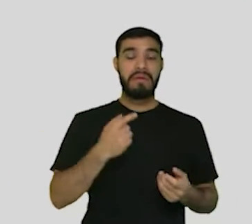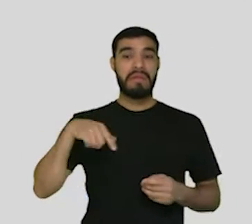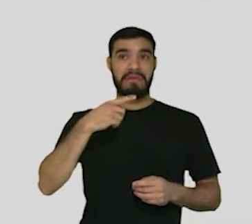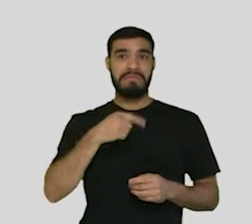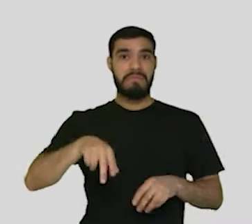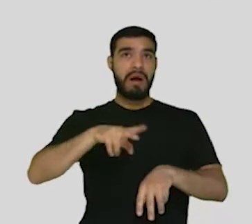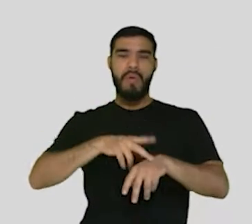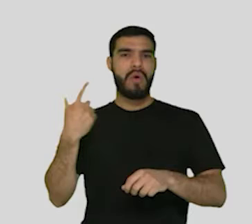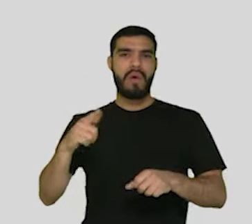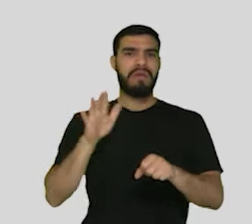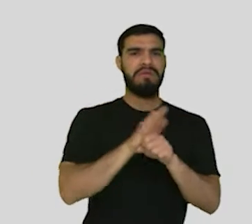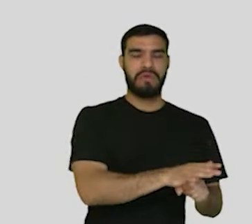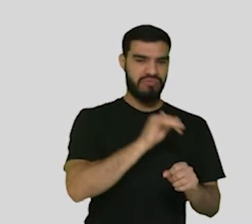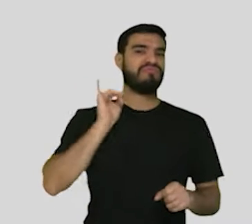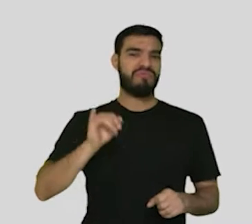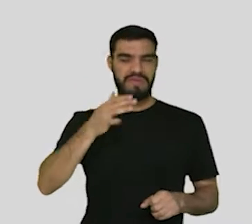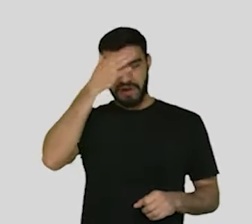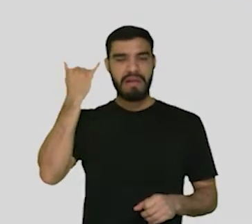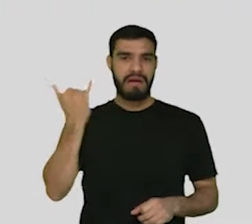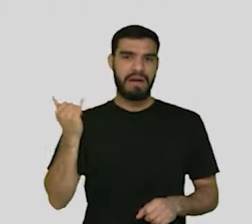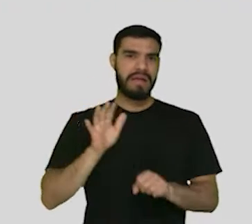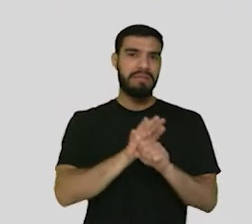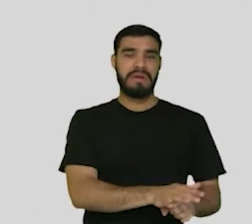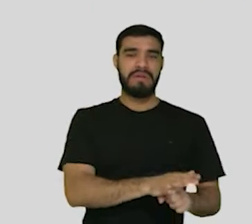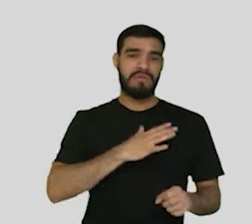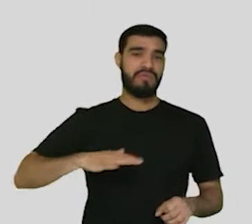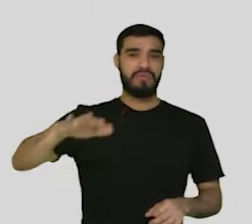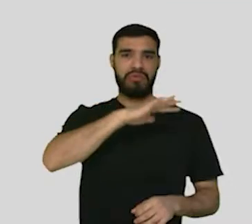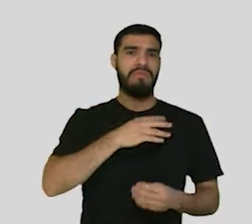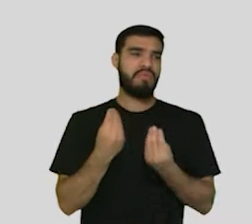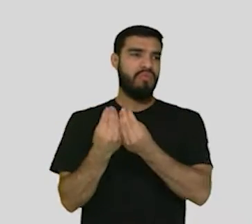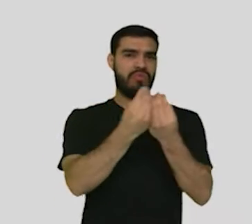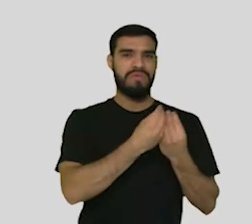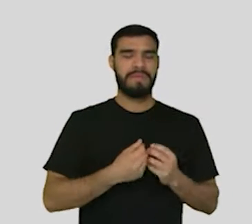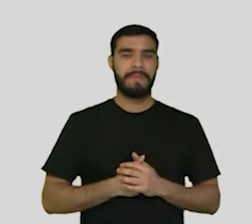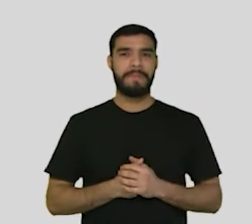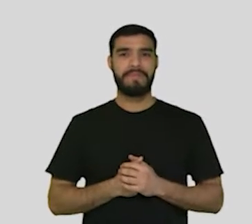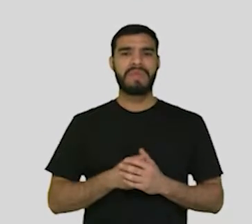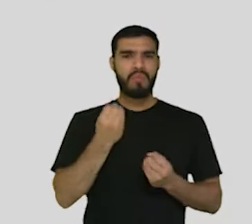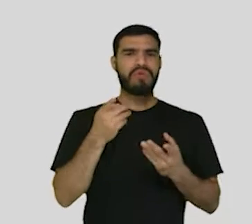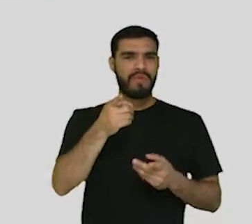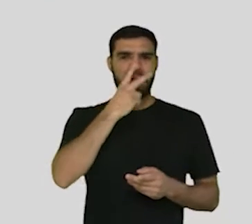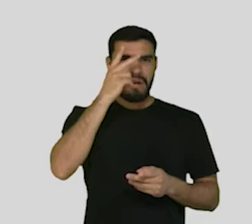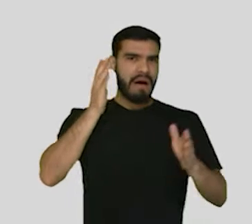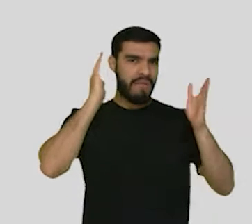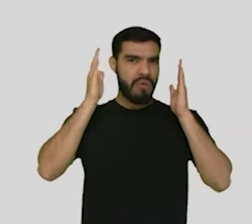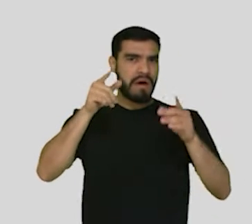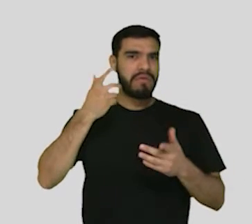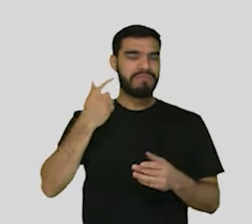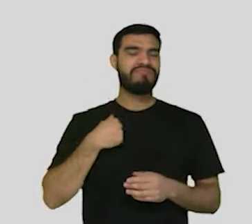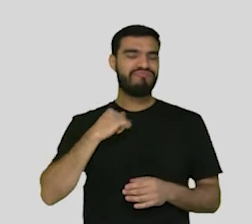ñañe eba na con amba ere ya ikua ñan denetame oñembo queja. Upe va a repiconde